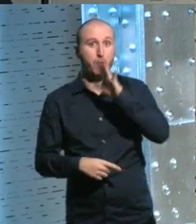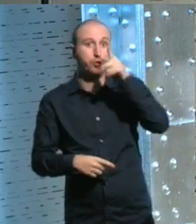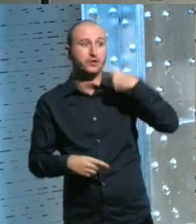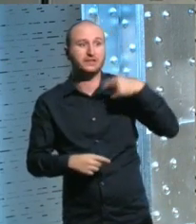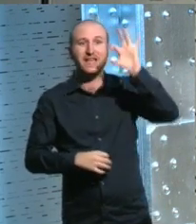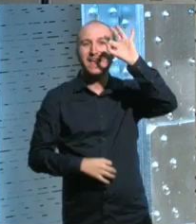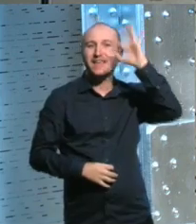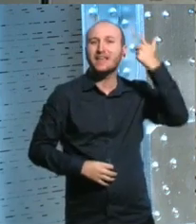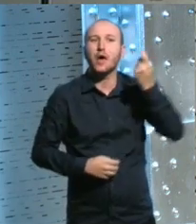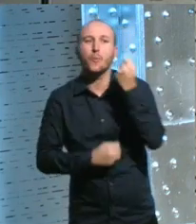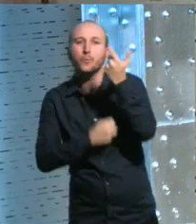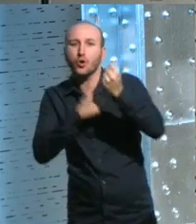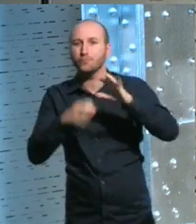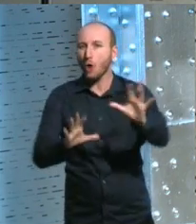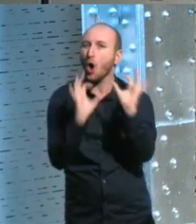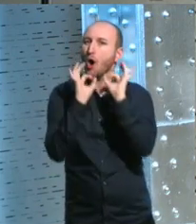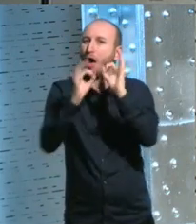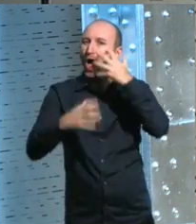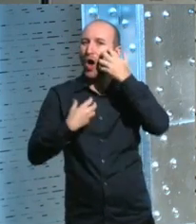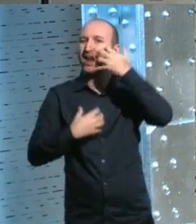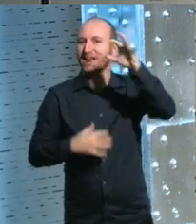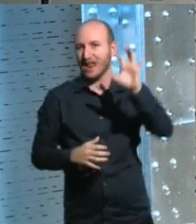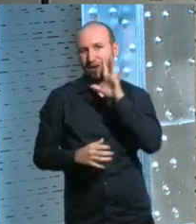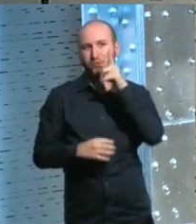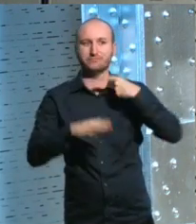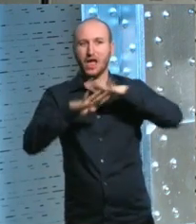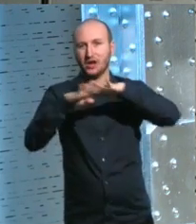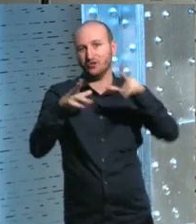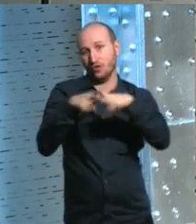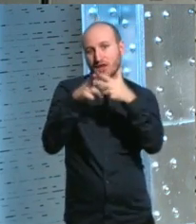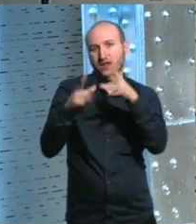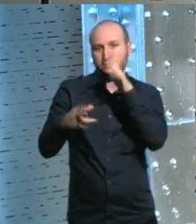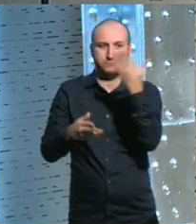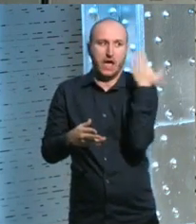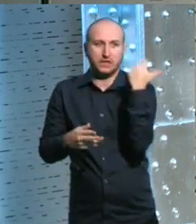más provocadoras en función de lo que entendemos de las redes sociales que haya visto.